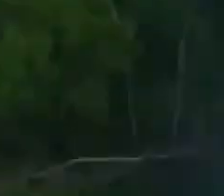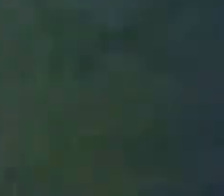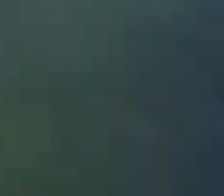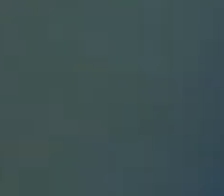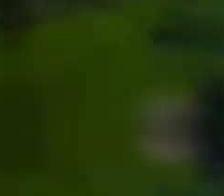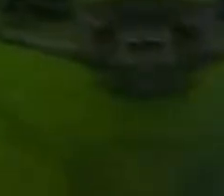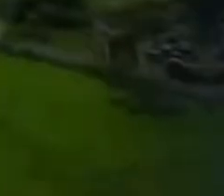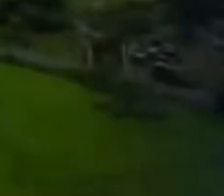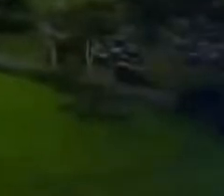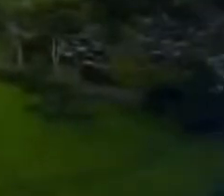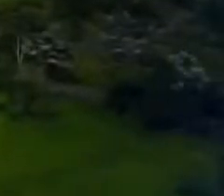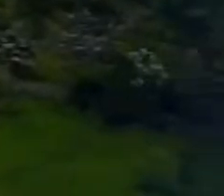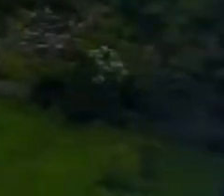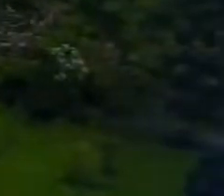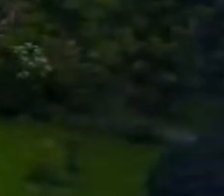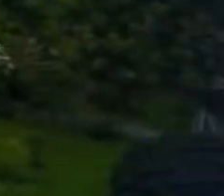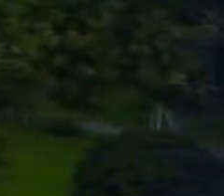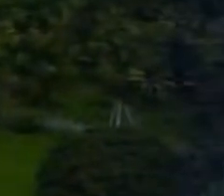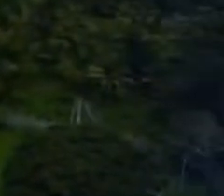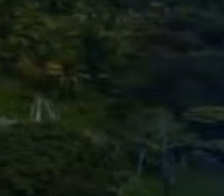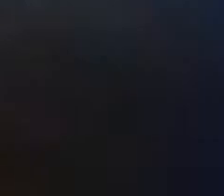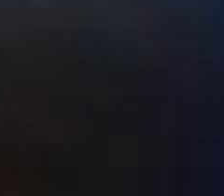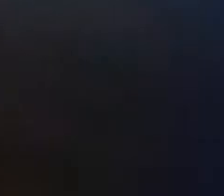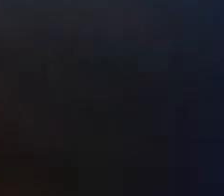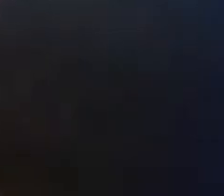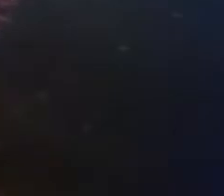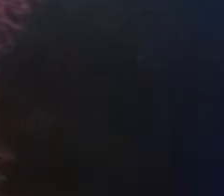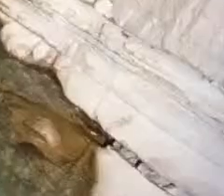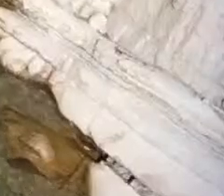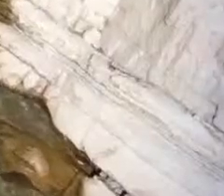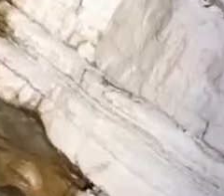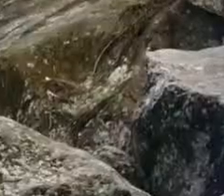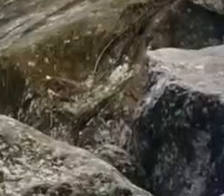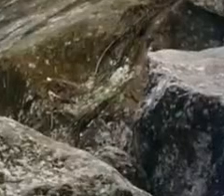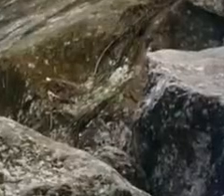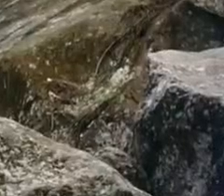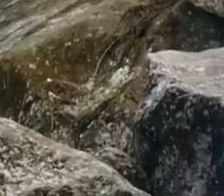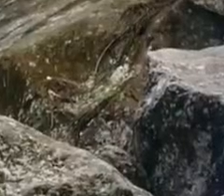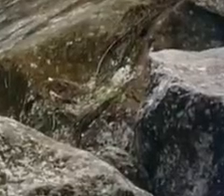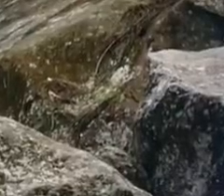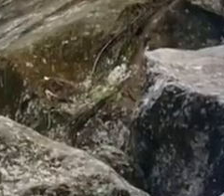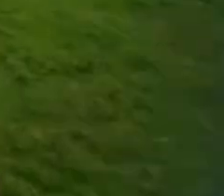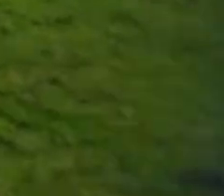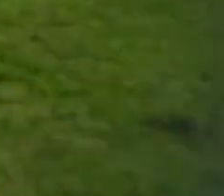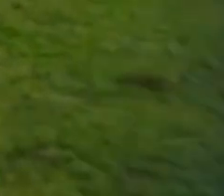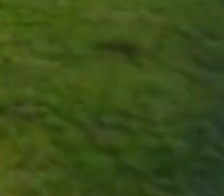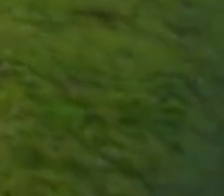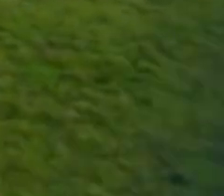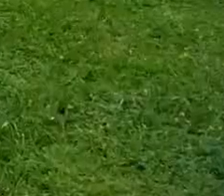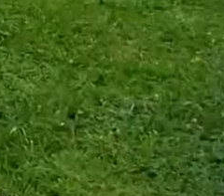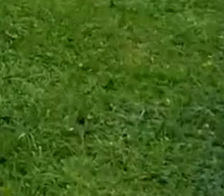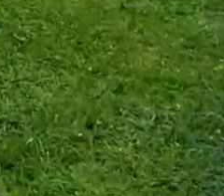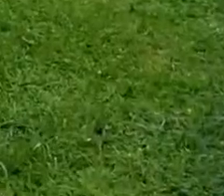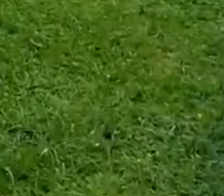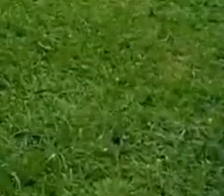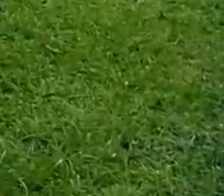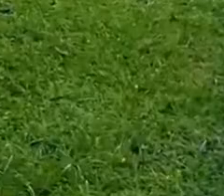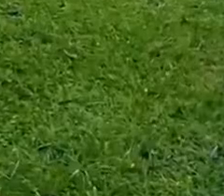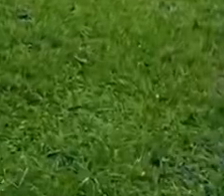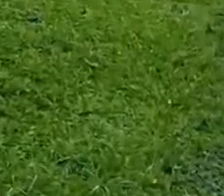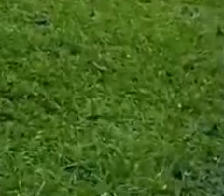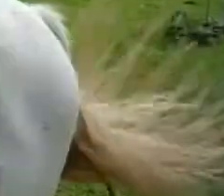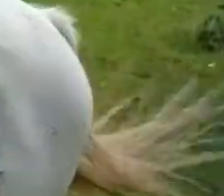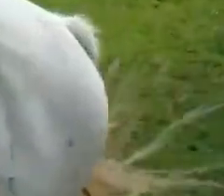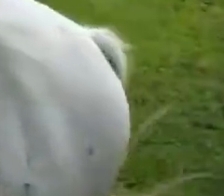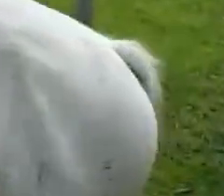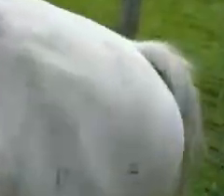Déjate seducir por el verde esmeralda de sus pasturas y las aguas multicolor. Descubre cerros y llanuras con la huella del caballo fiel